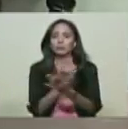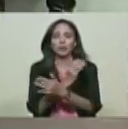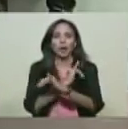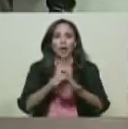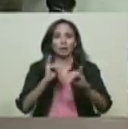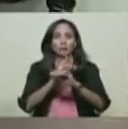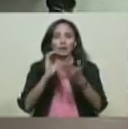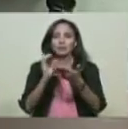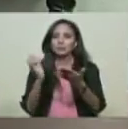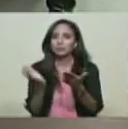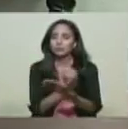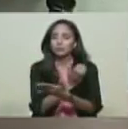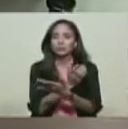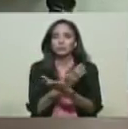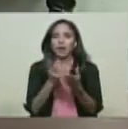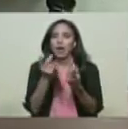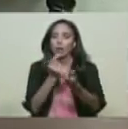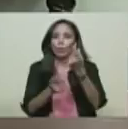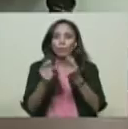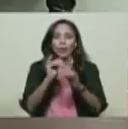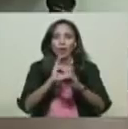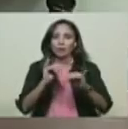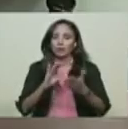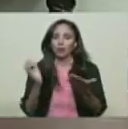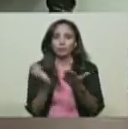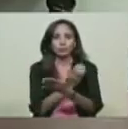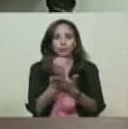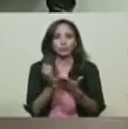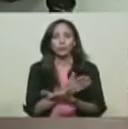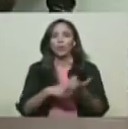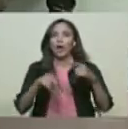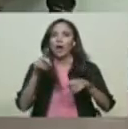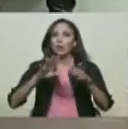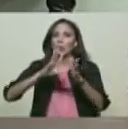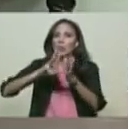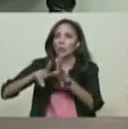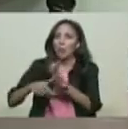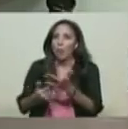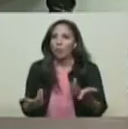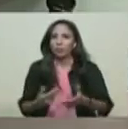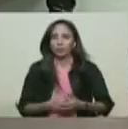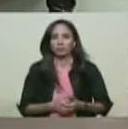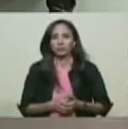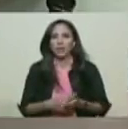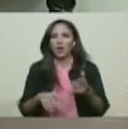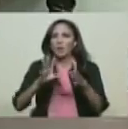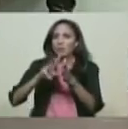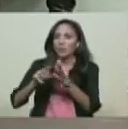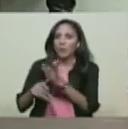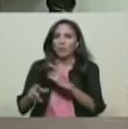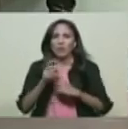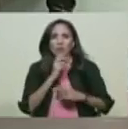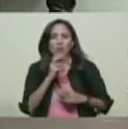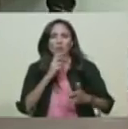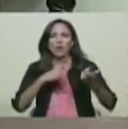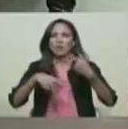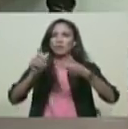Venezuela y que se han establecido y han puesto sus garras allá en Aruba, Curazao y Bonaire,